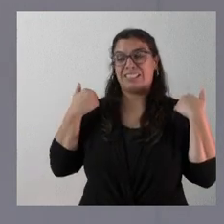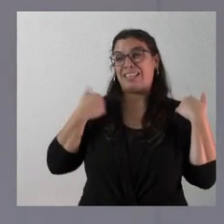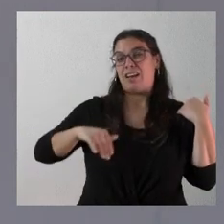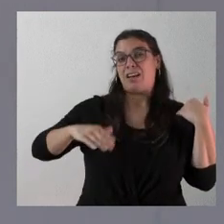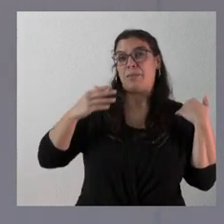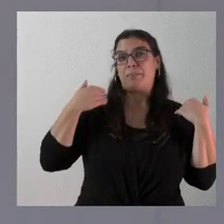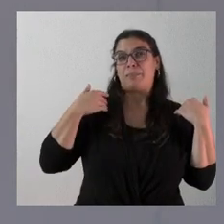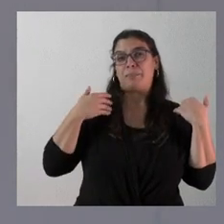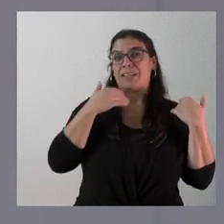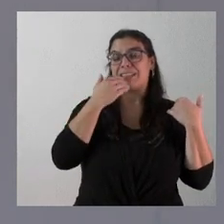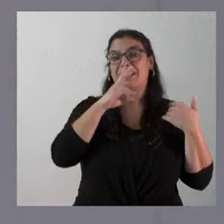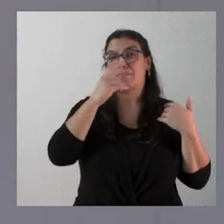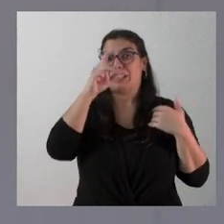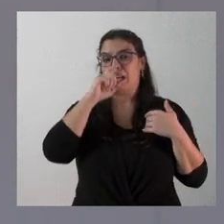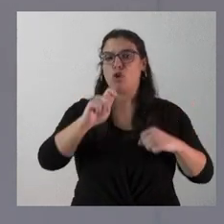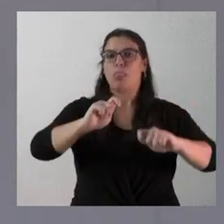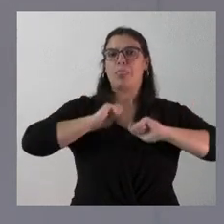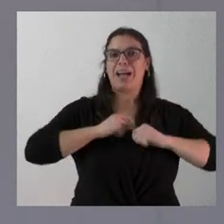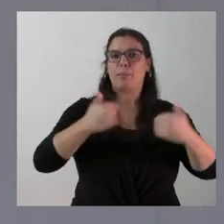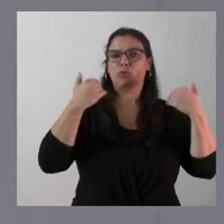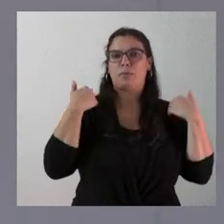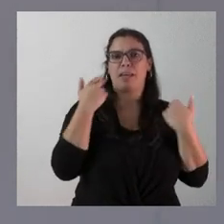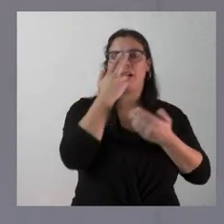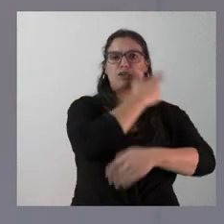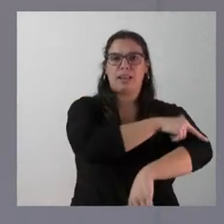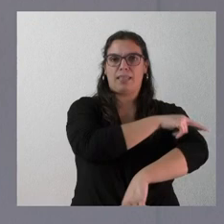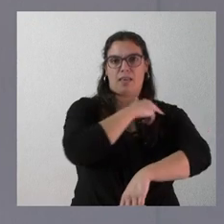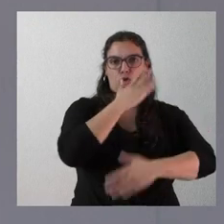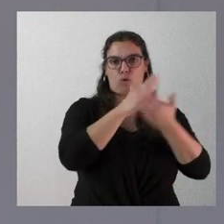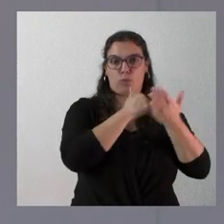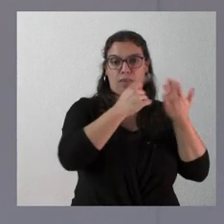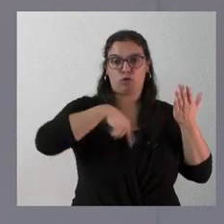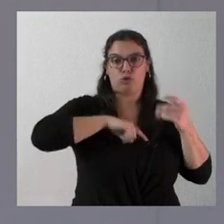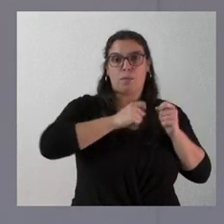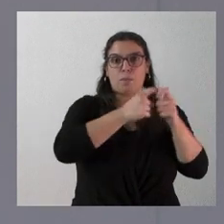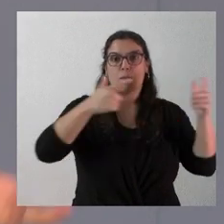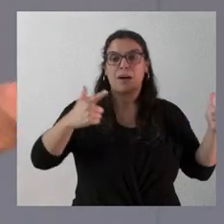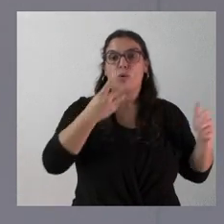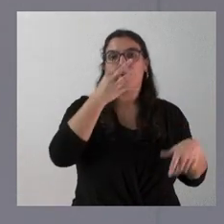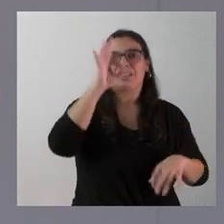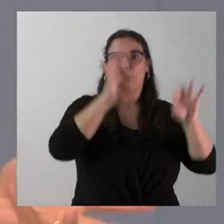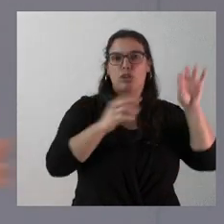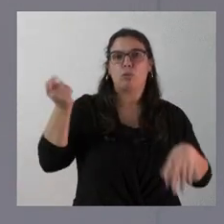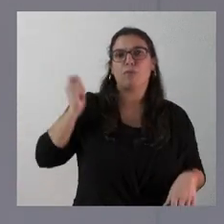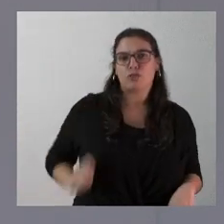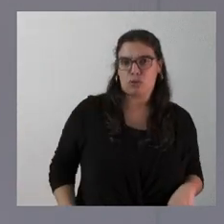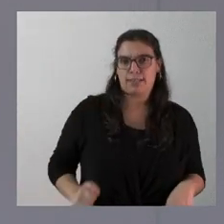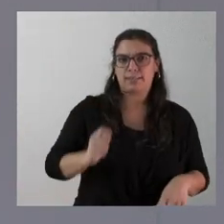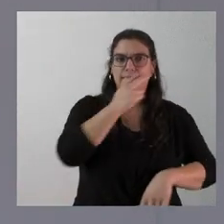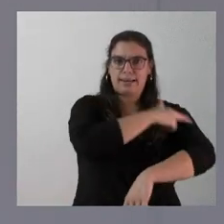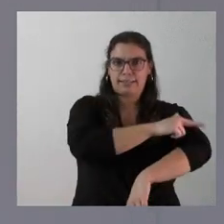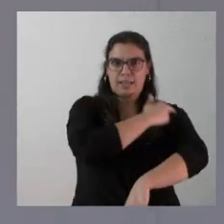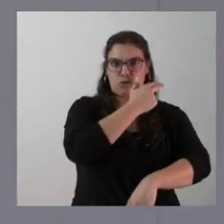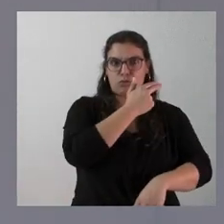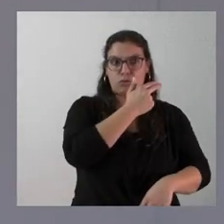aproximadamente 20 años con nuestra comunidad Autónoma ha aumentado más 40% el número de sanitarios que prestan sus servicios a la sanidad